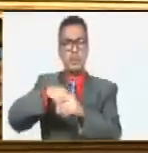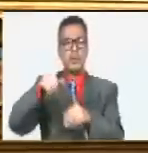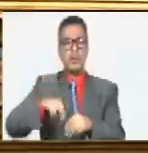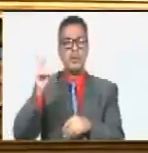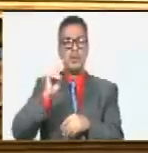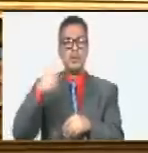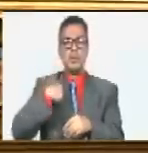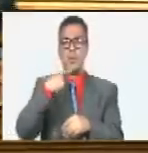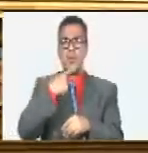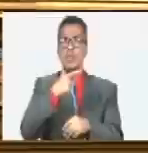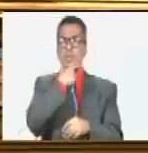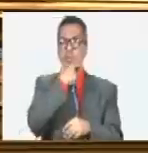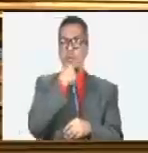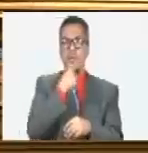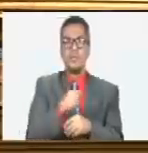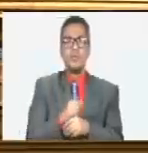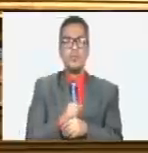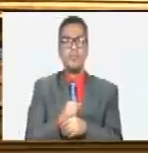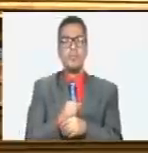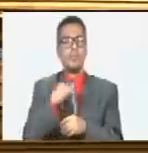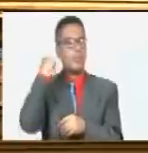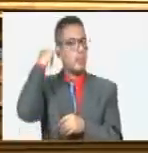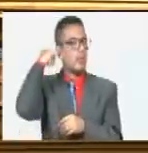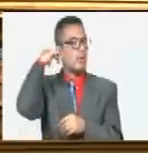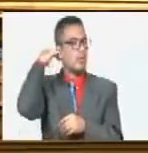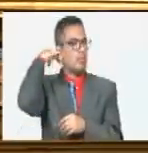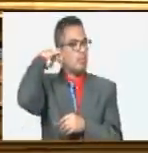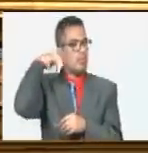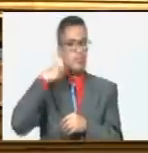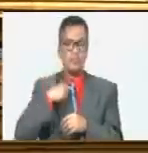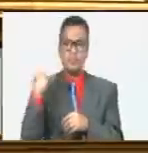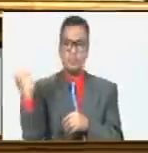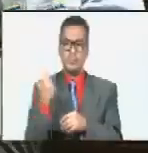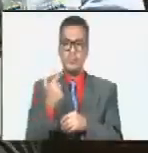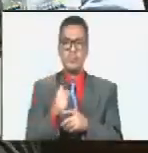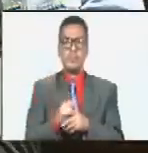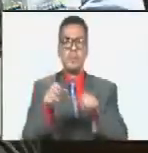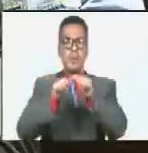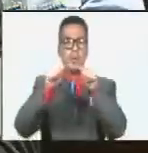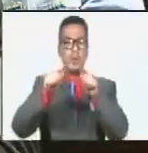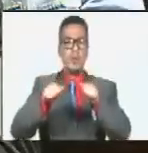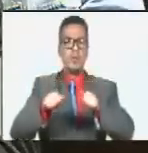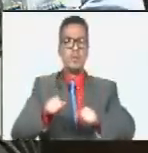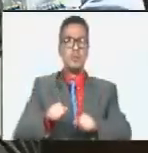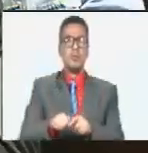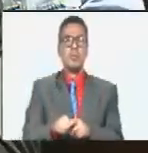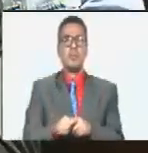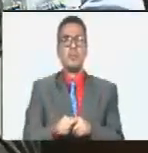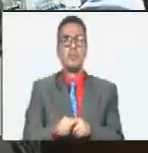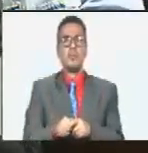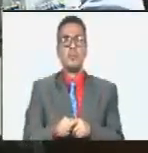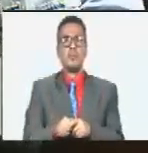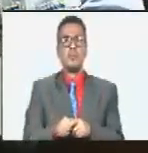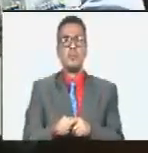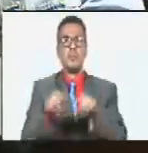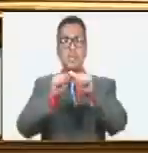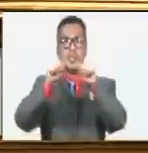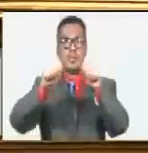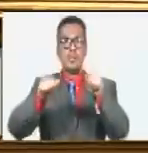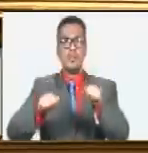fácil, pero venimos del sistema de la ignominia, del sistema del